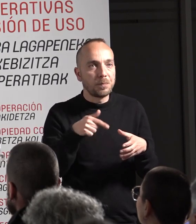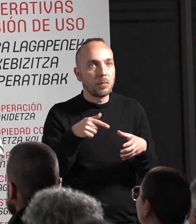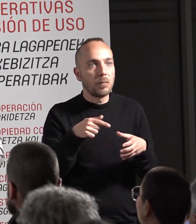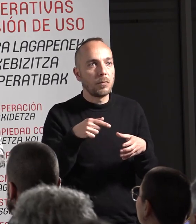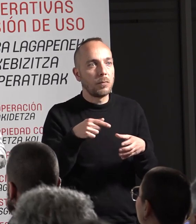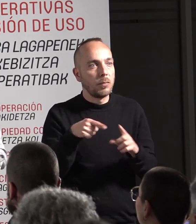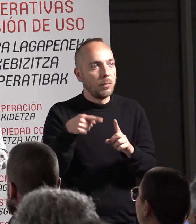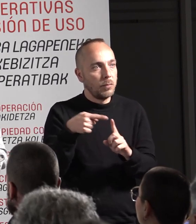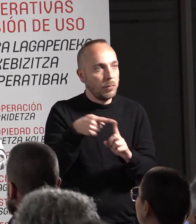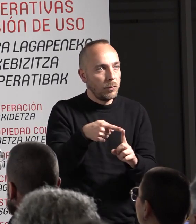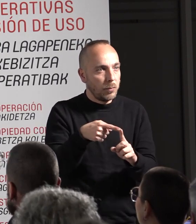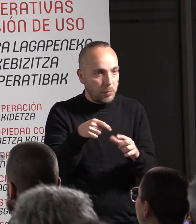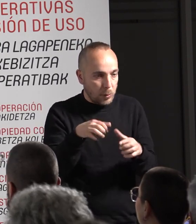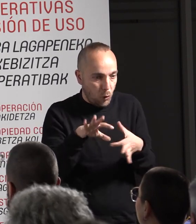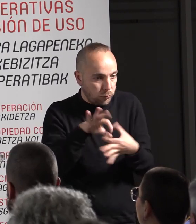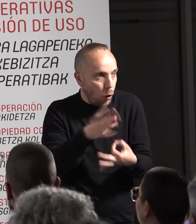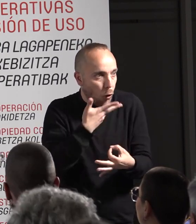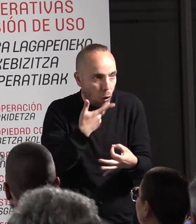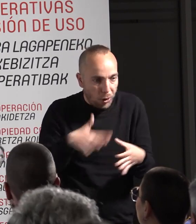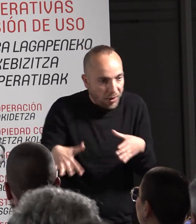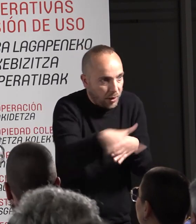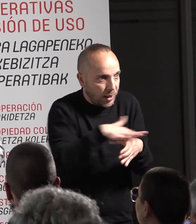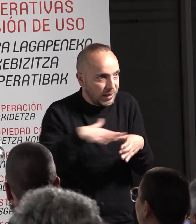un anclaje en esta comunidad, pues